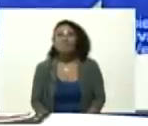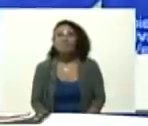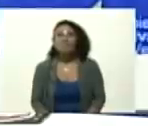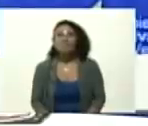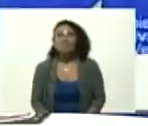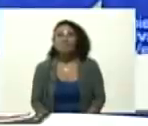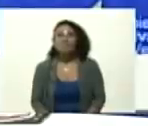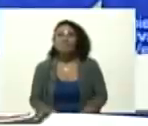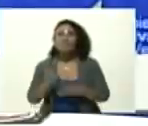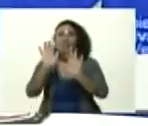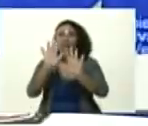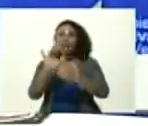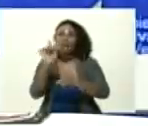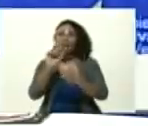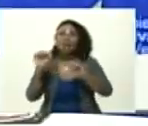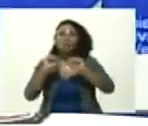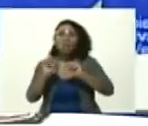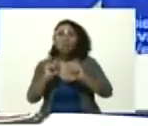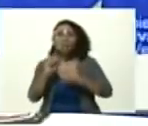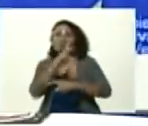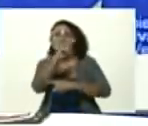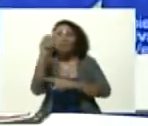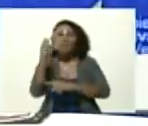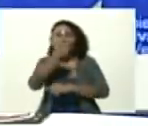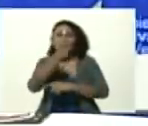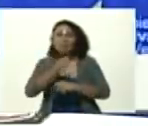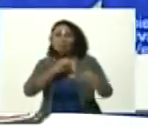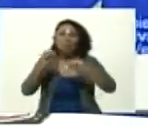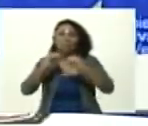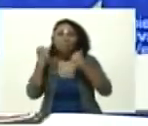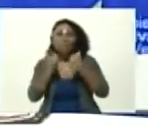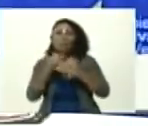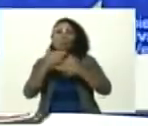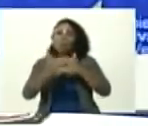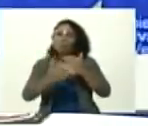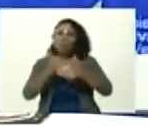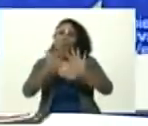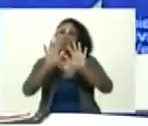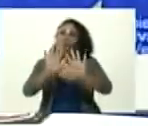Dejen la corredera, yo digo que se mueve y se mueven 200 personas, poco a poco.